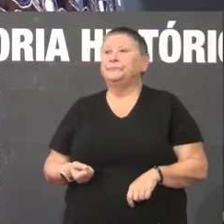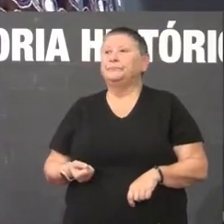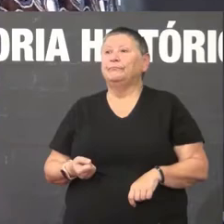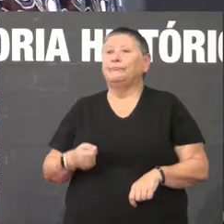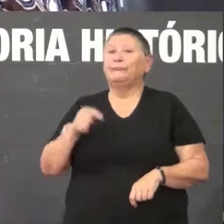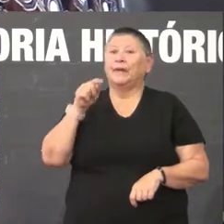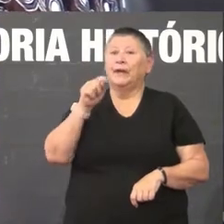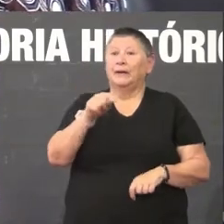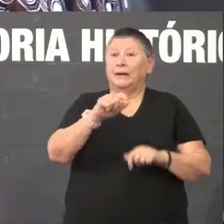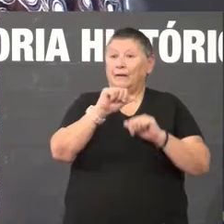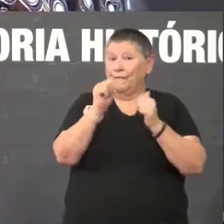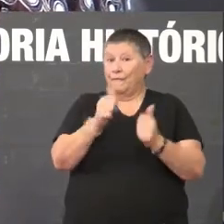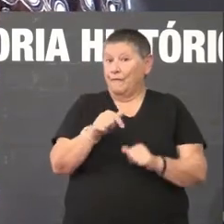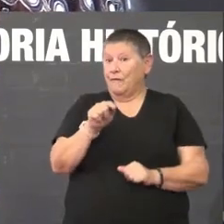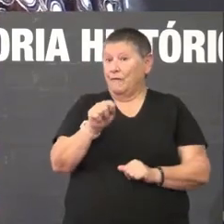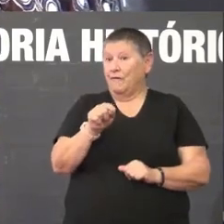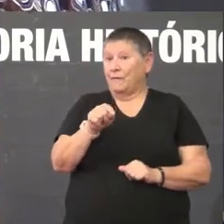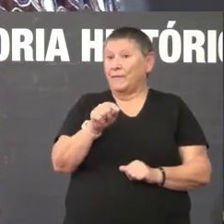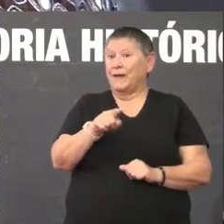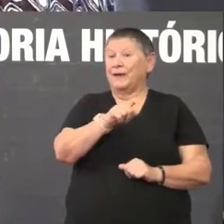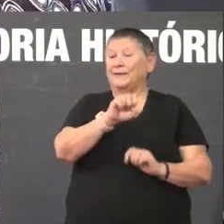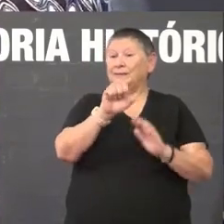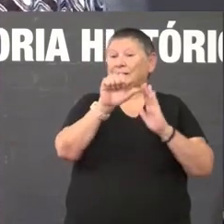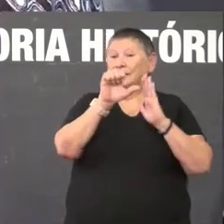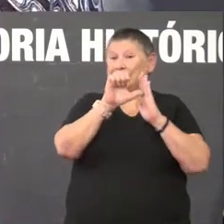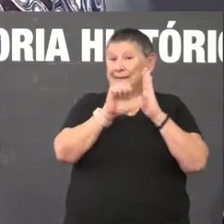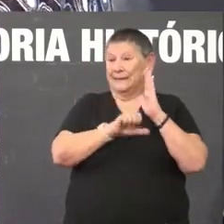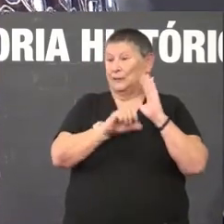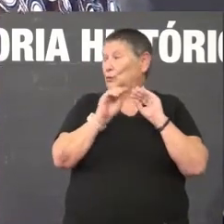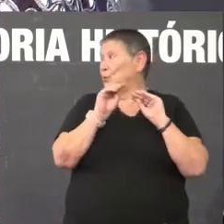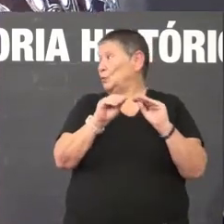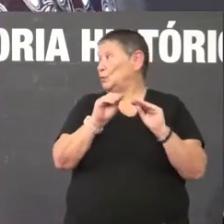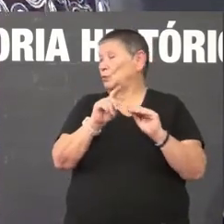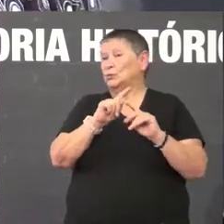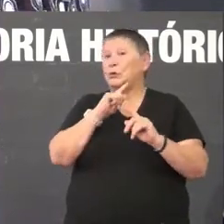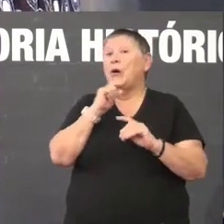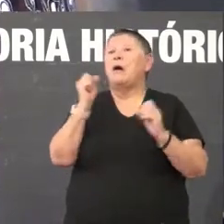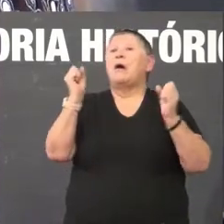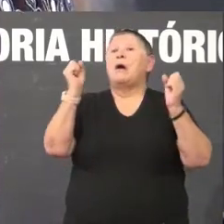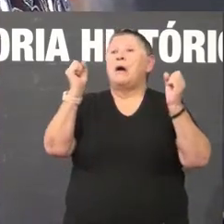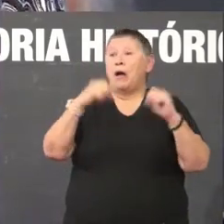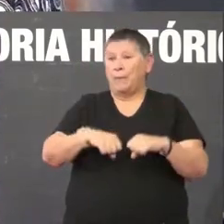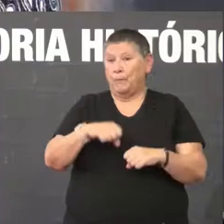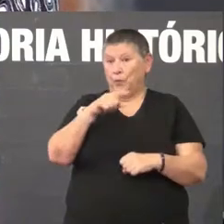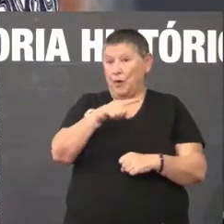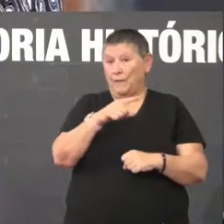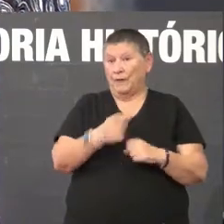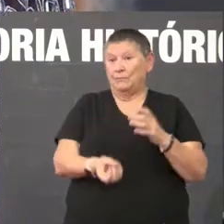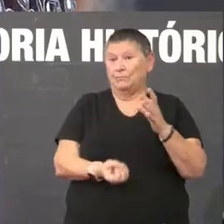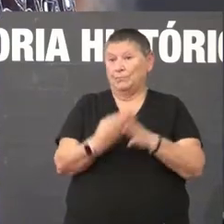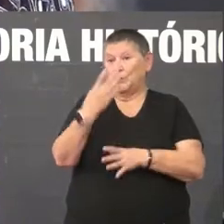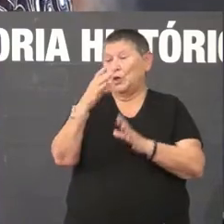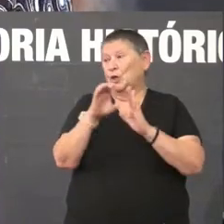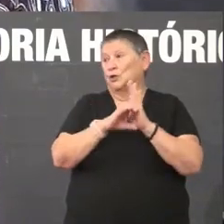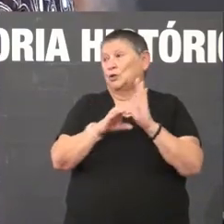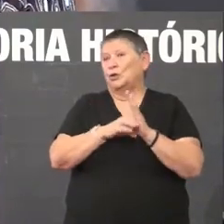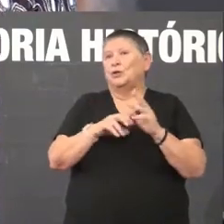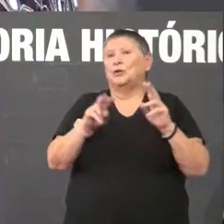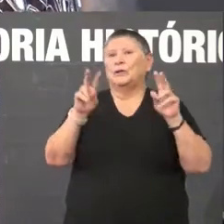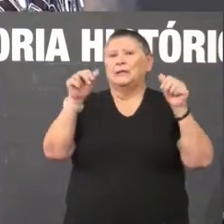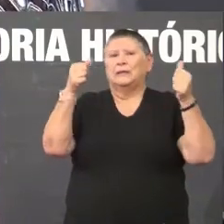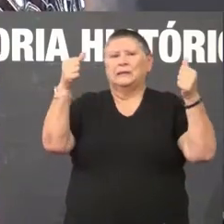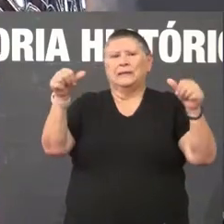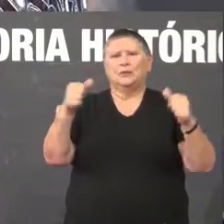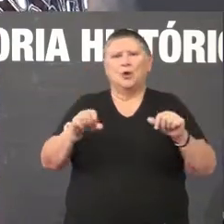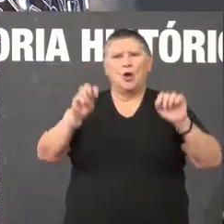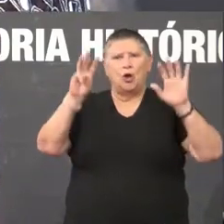como ese estatuto que se aproba desde a Constitución, desde o título 8º e